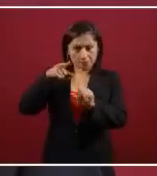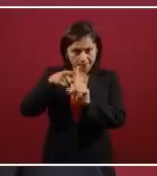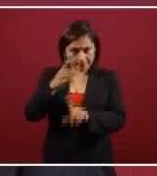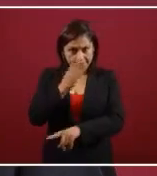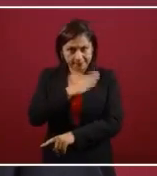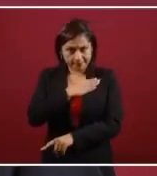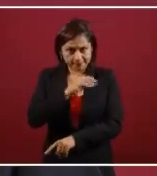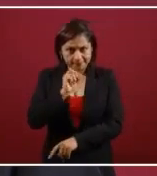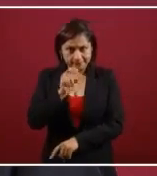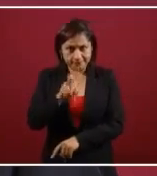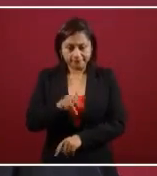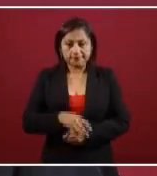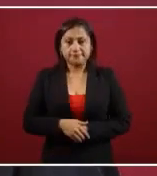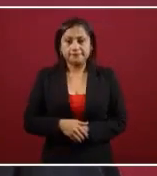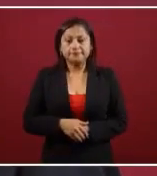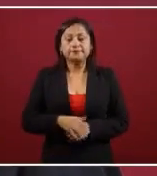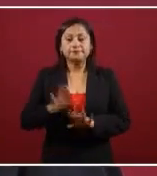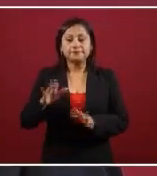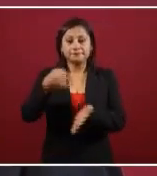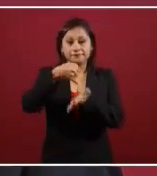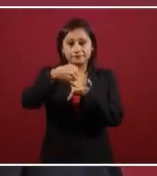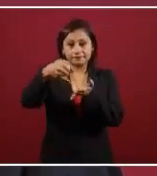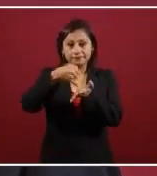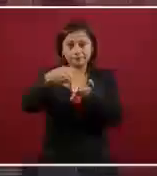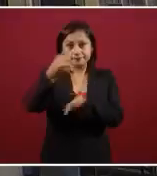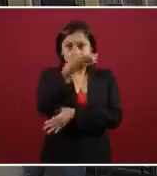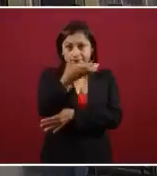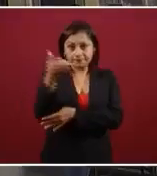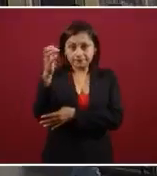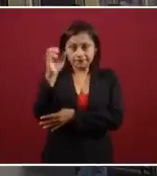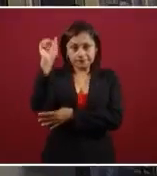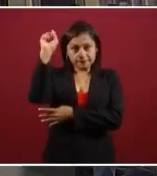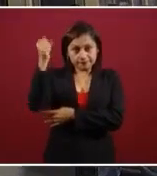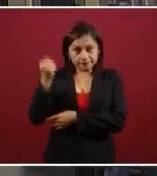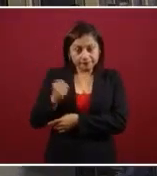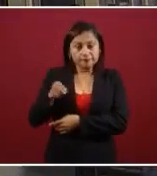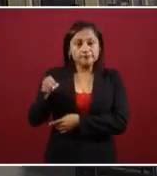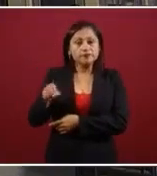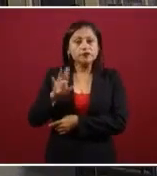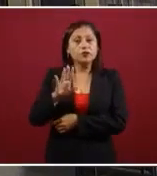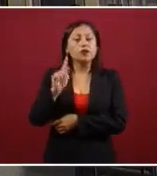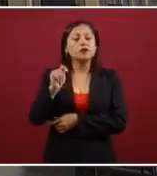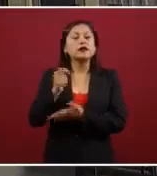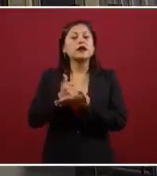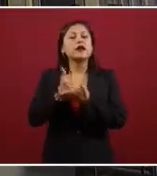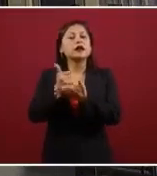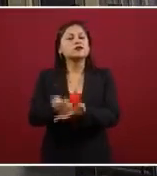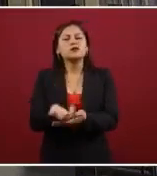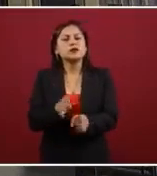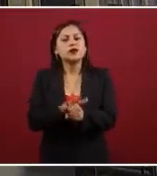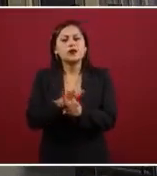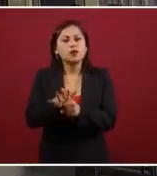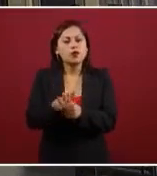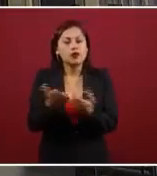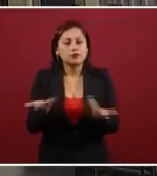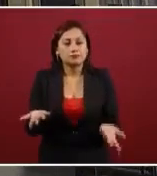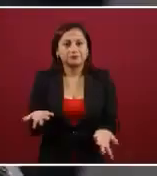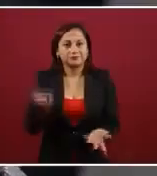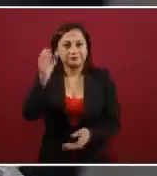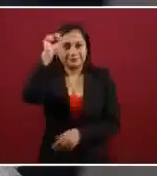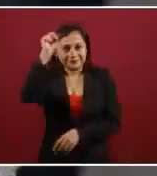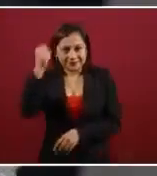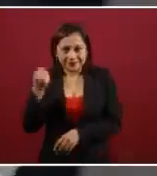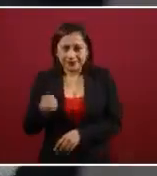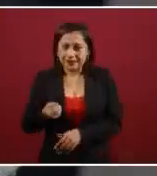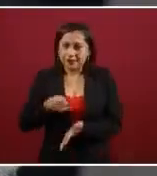Podríamos decir, en la agricultura para Sinaloa, ¿qué es lo que le puede ayudar a la cuarta transformación? La agricultura está muy por debajo de